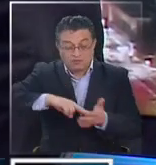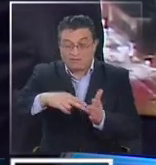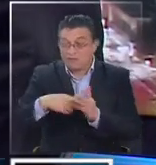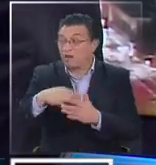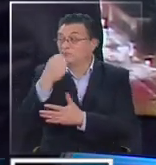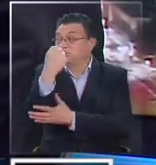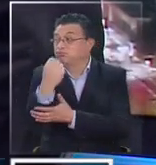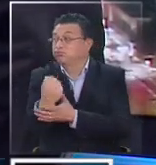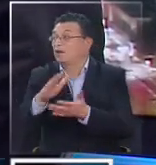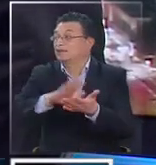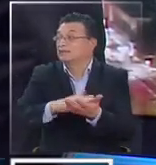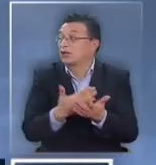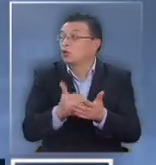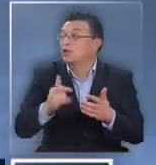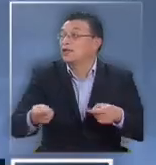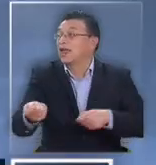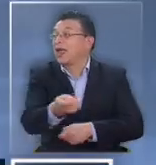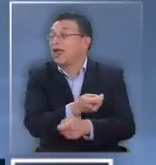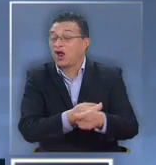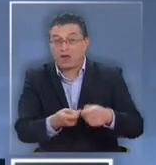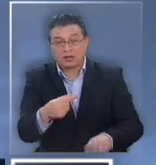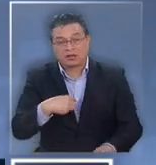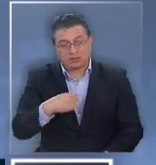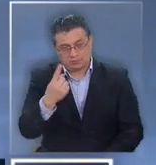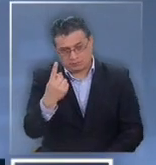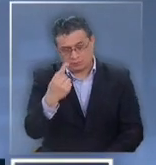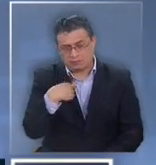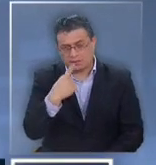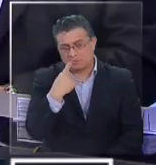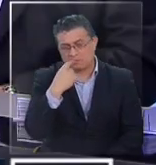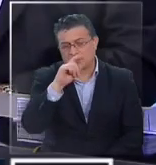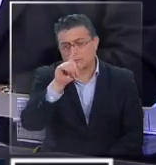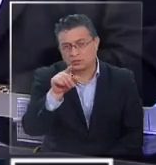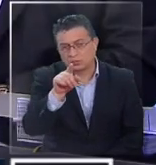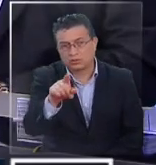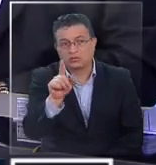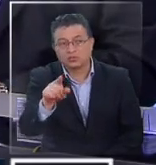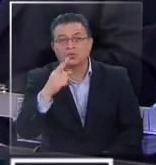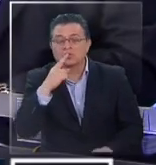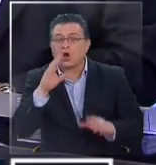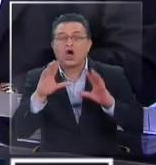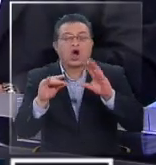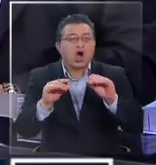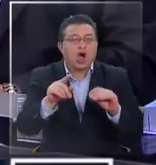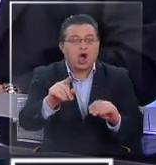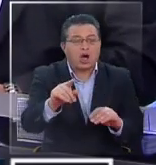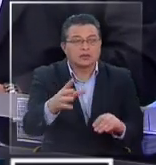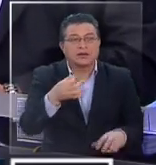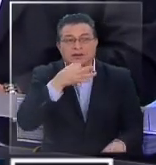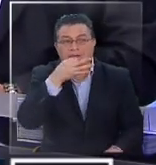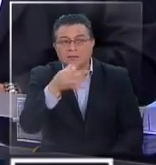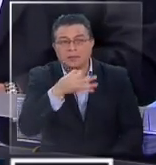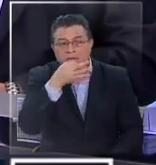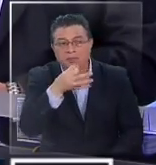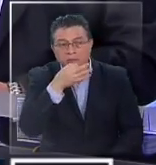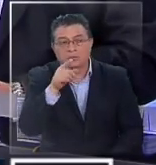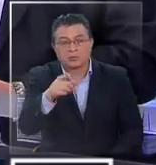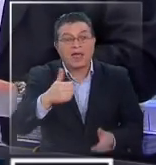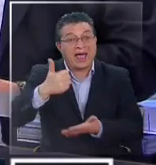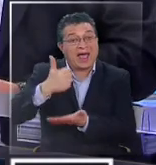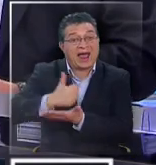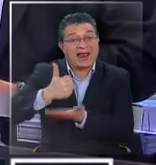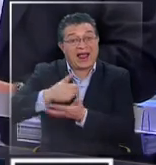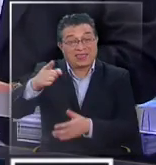sobre todo sanitarias y luego económica me gustaría a partir por qué comentara en la declaración que hace el alcalde